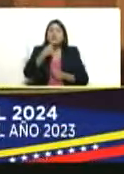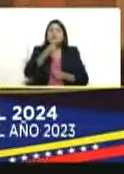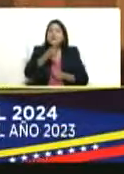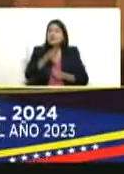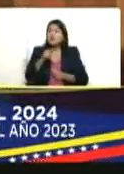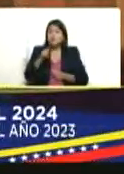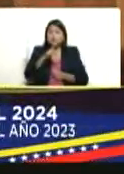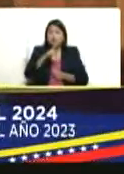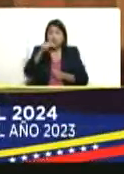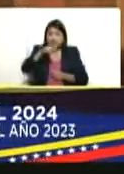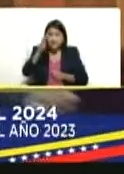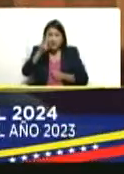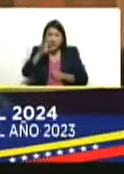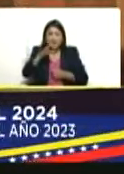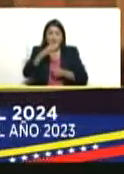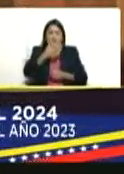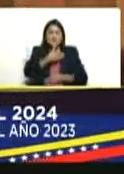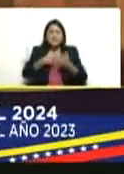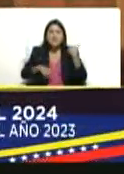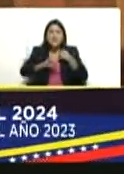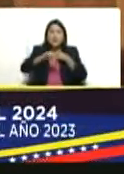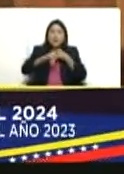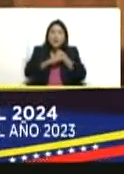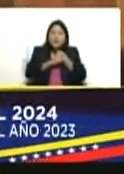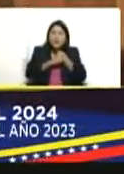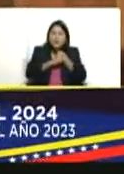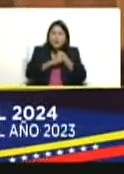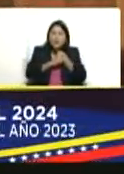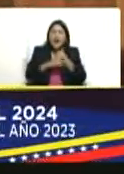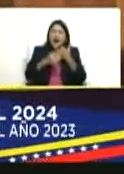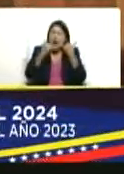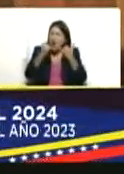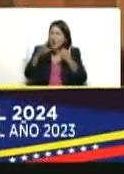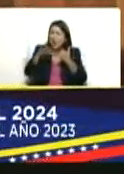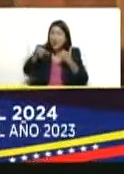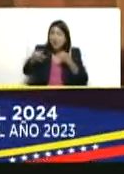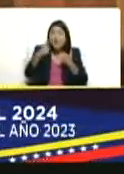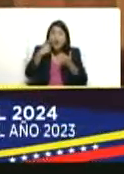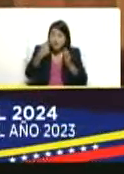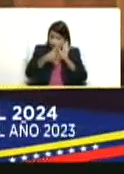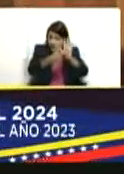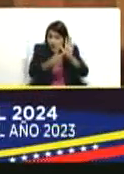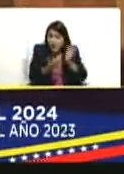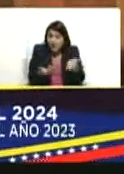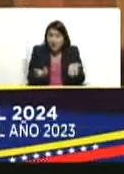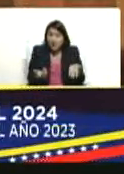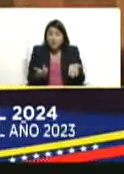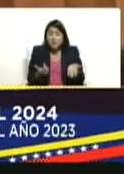Guaidó. ¿Dónde están? ¡Que den la cara!